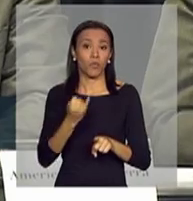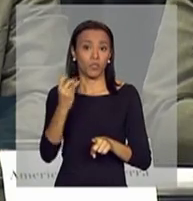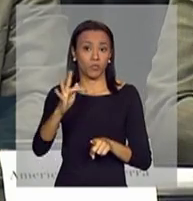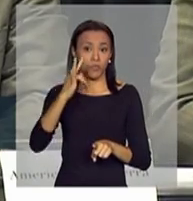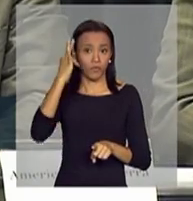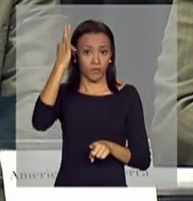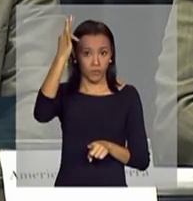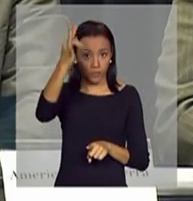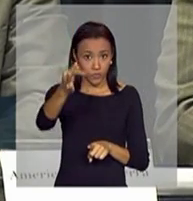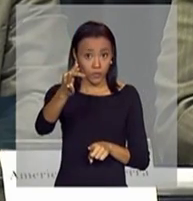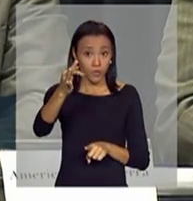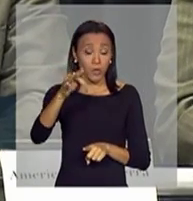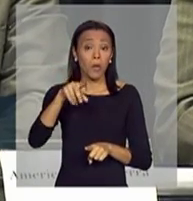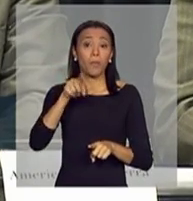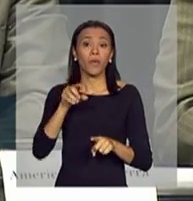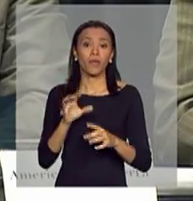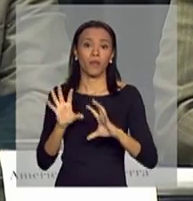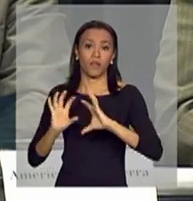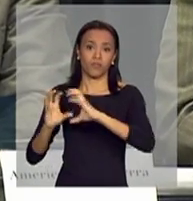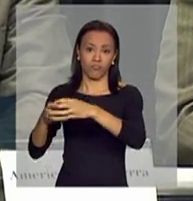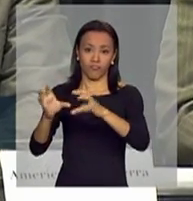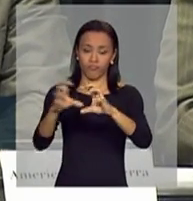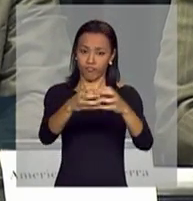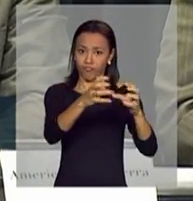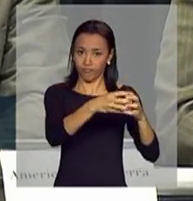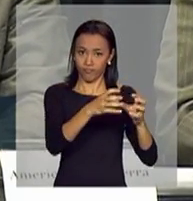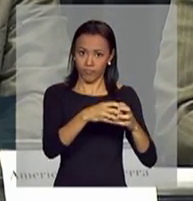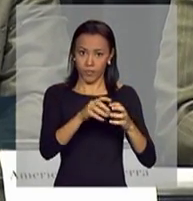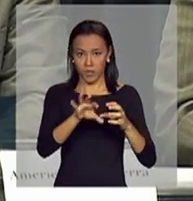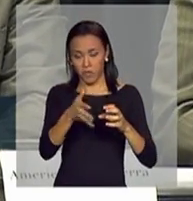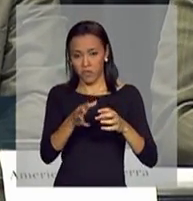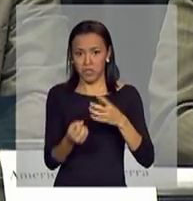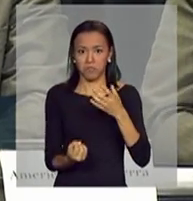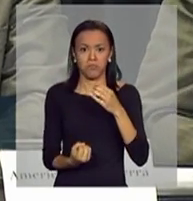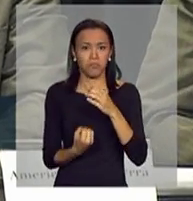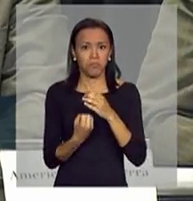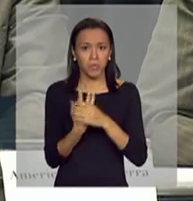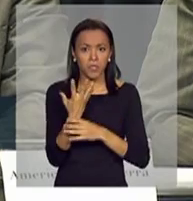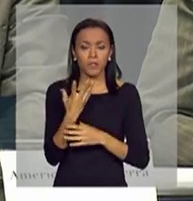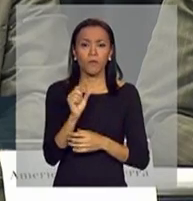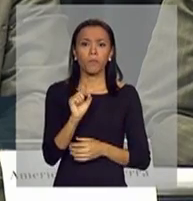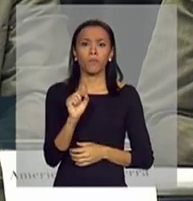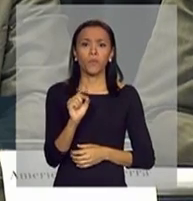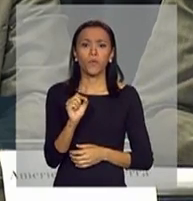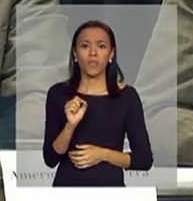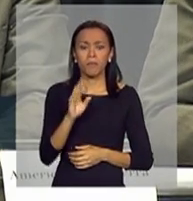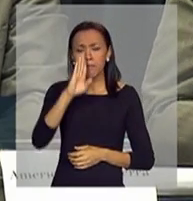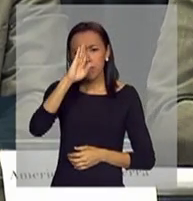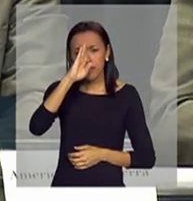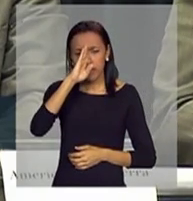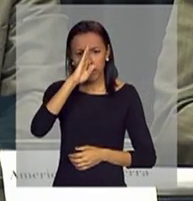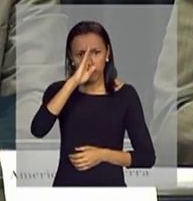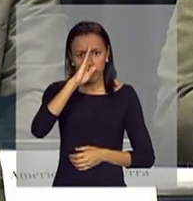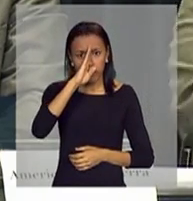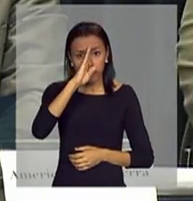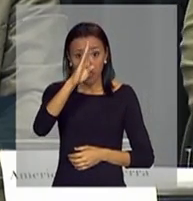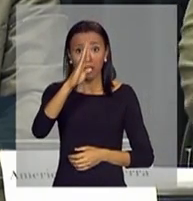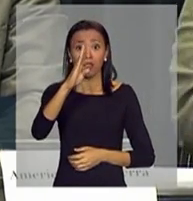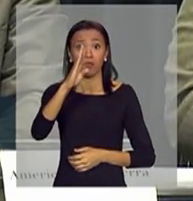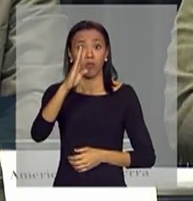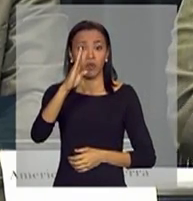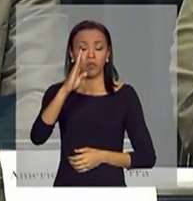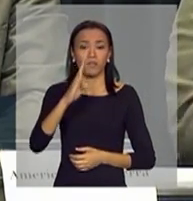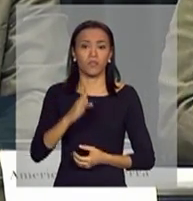cambios institucionales, importantísimos. Tal vez creación de nuevas instituciones, pero principalmente un cambio